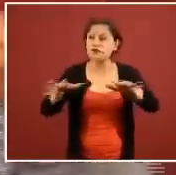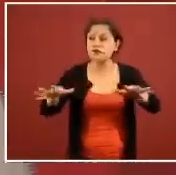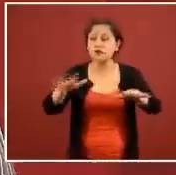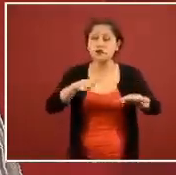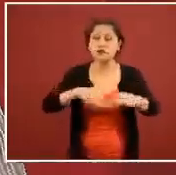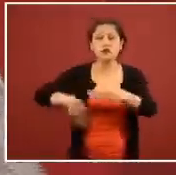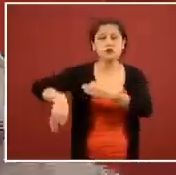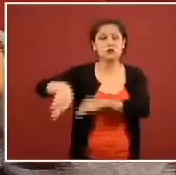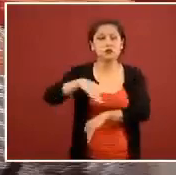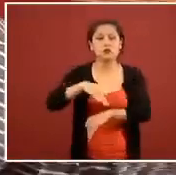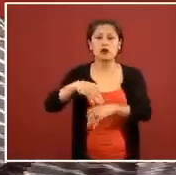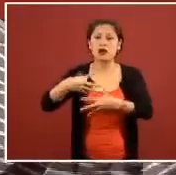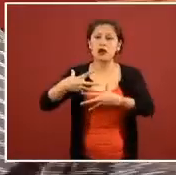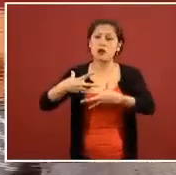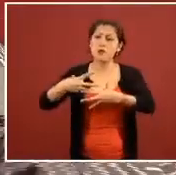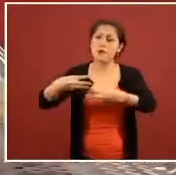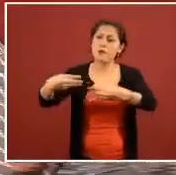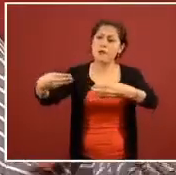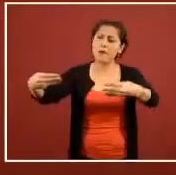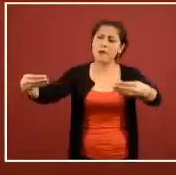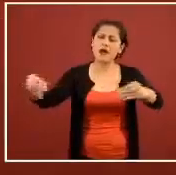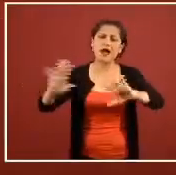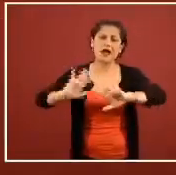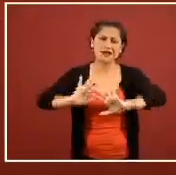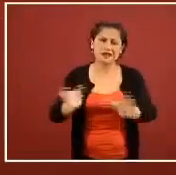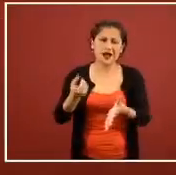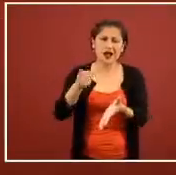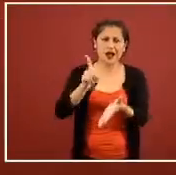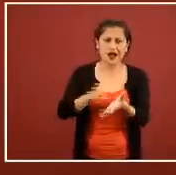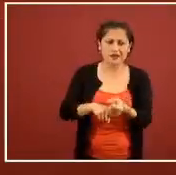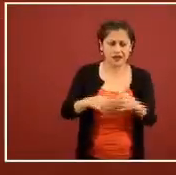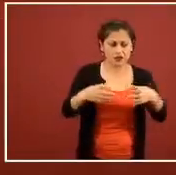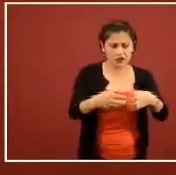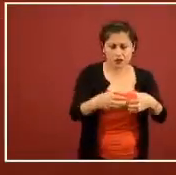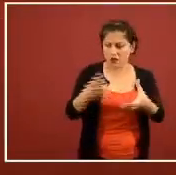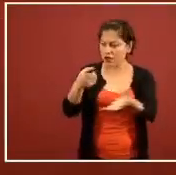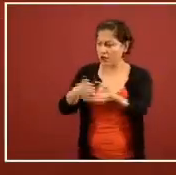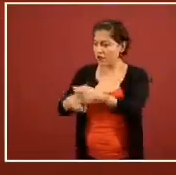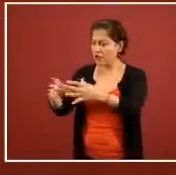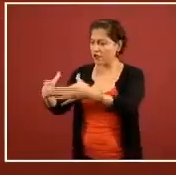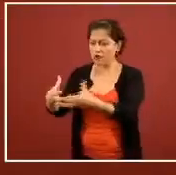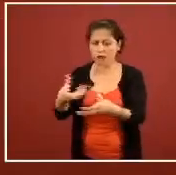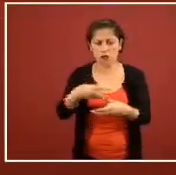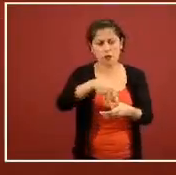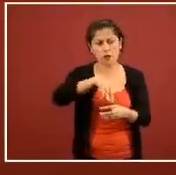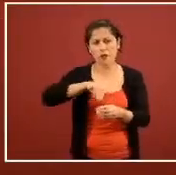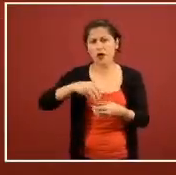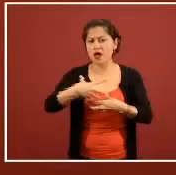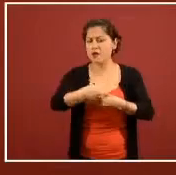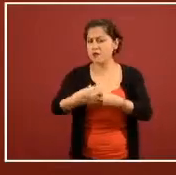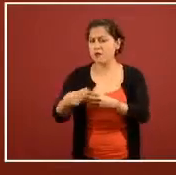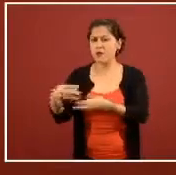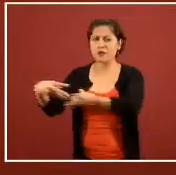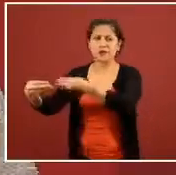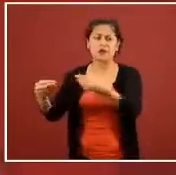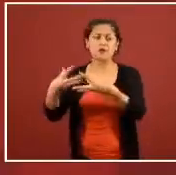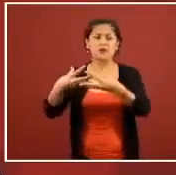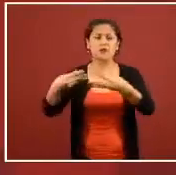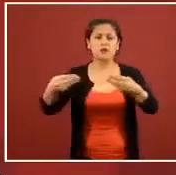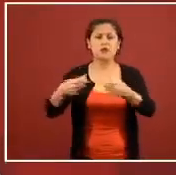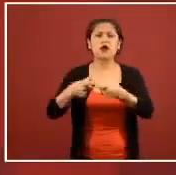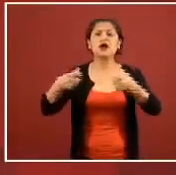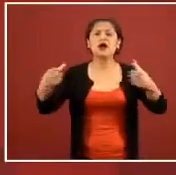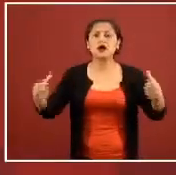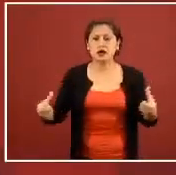dispersa, donde hay ya varios brotes comunitarios que empiezan a conglomerar. Esto, por ejemplo, se manifiesta cuando en una